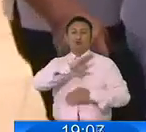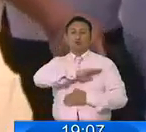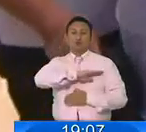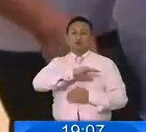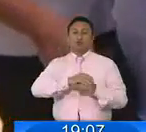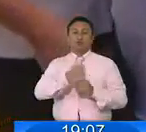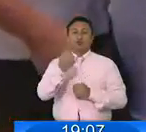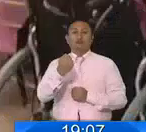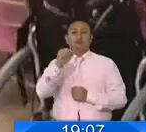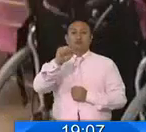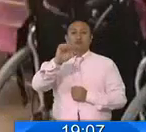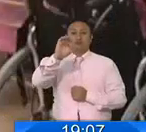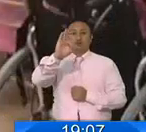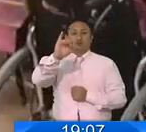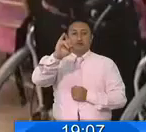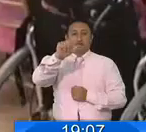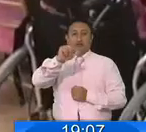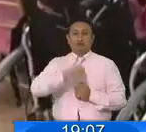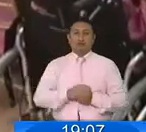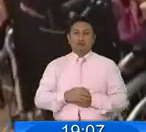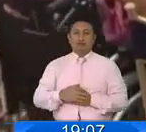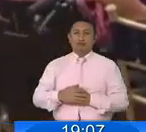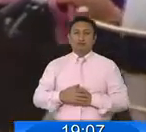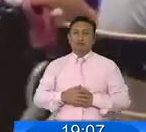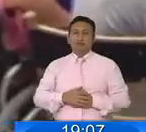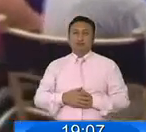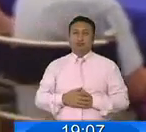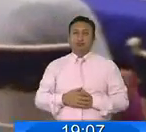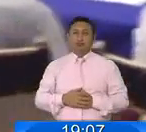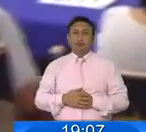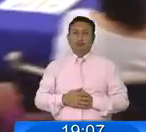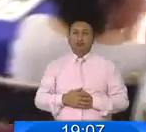latinos en el noroeste de guayaquil